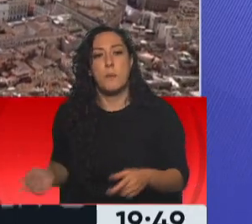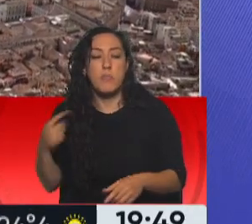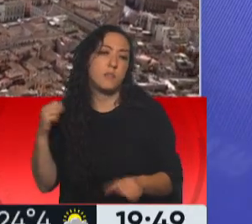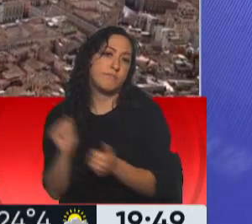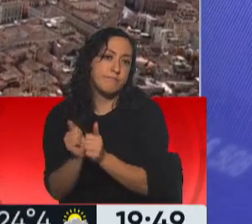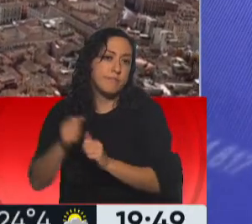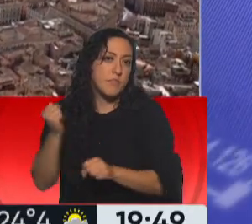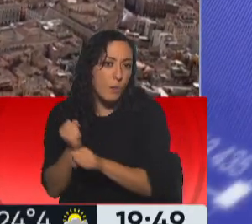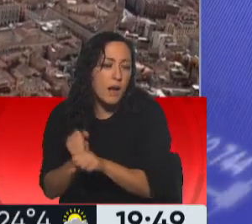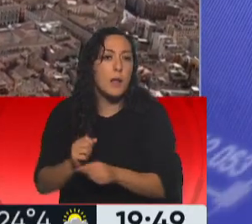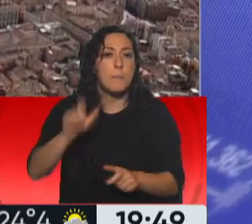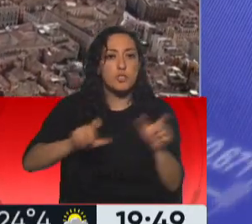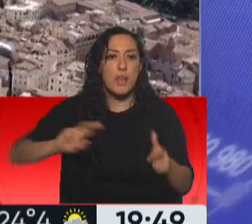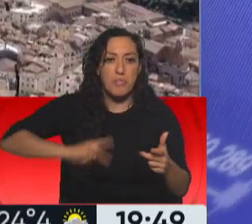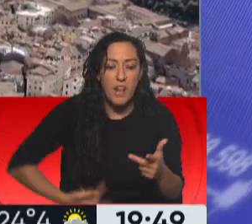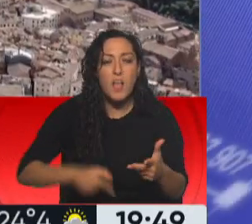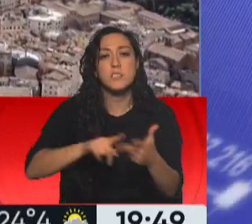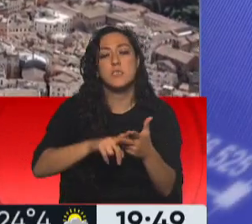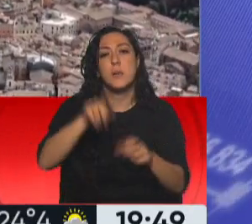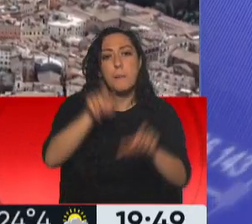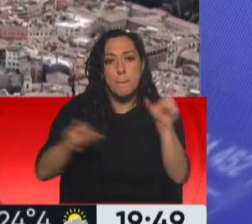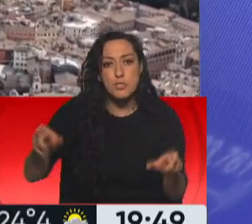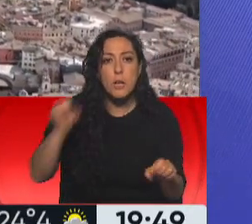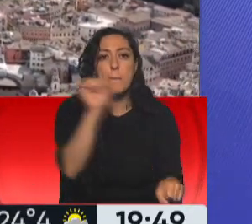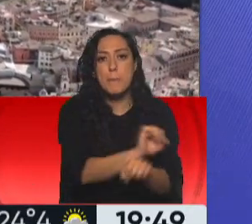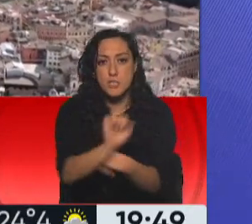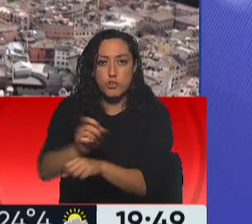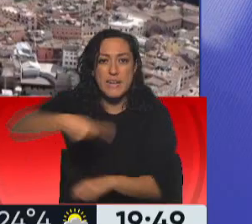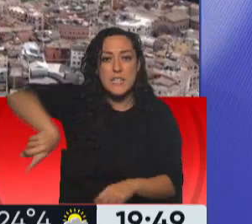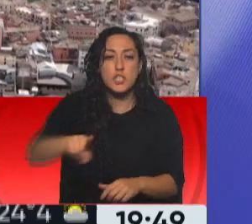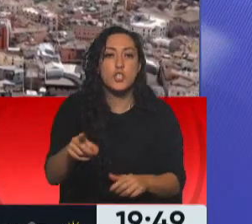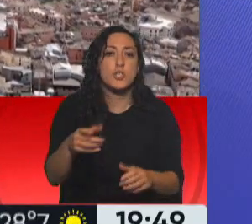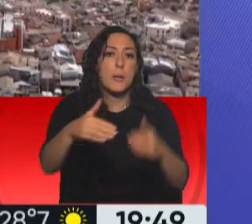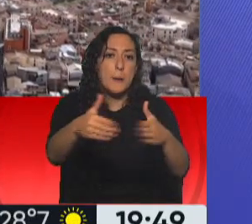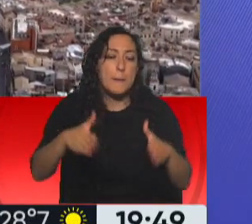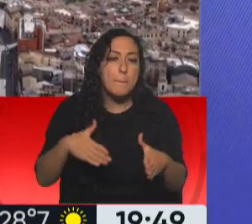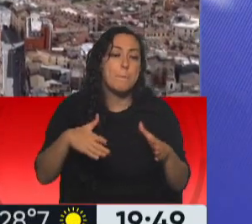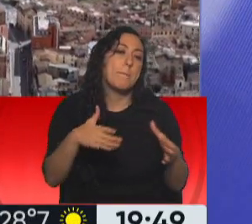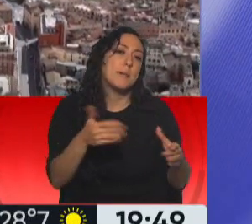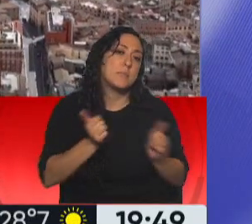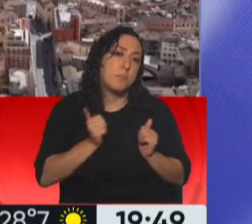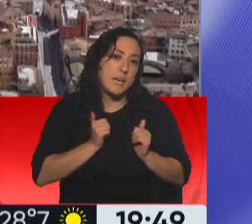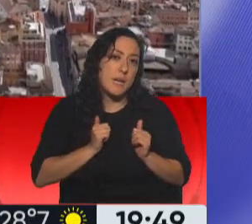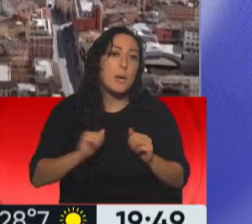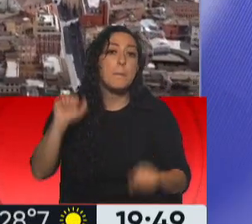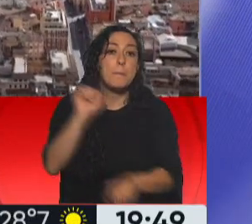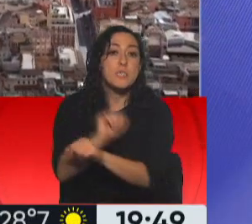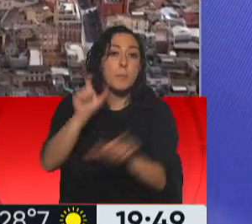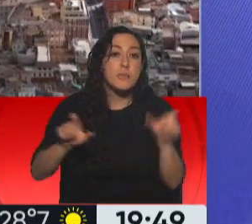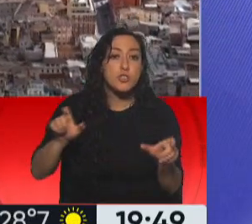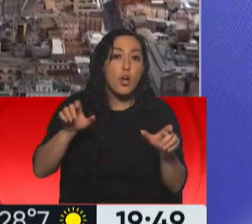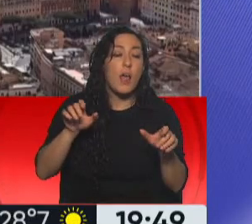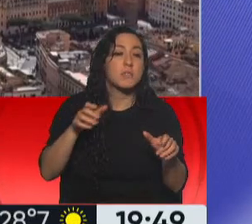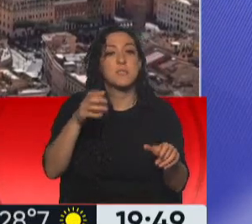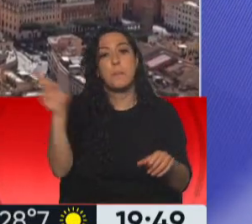algunas personas transexuales y presos que con permiso salieron de sus celdas y